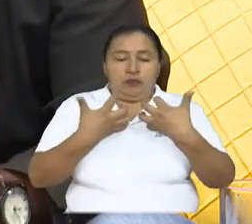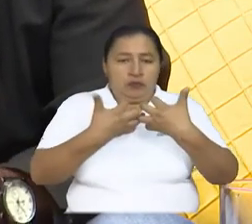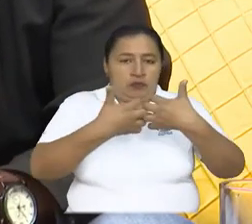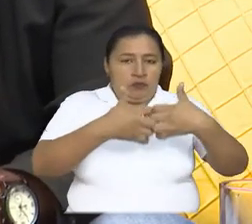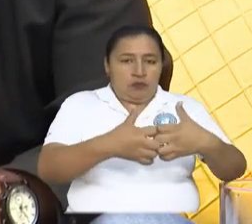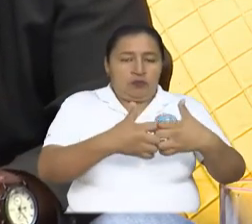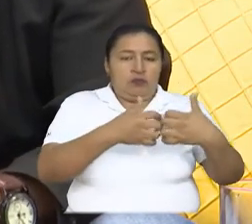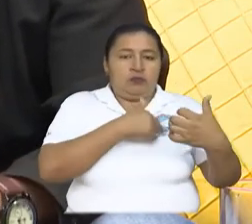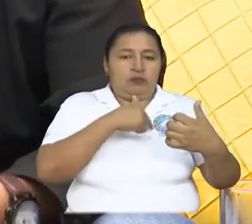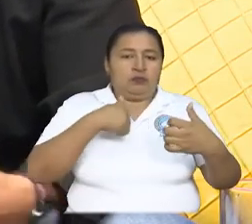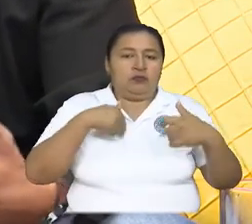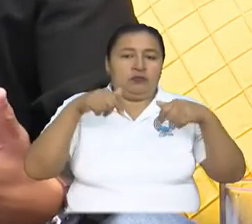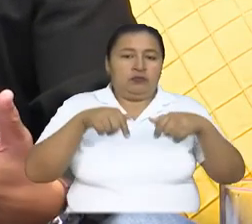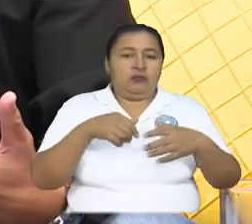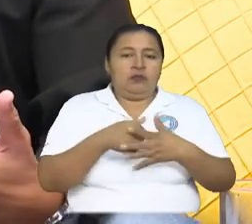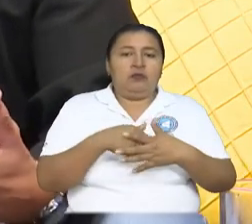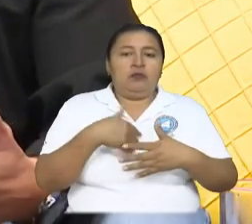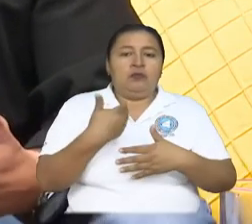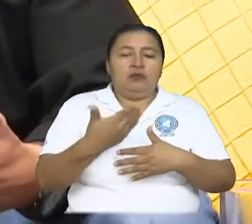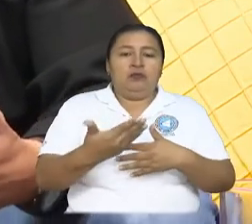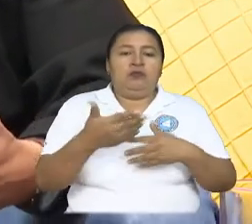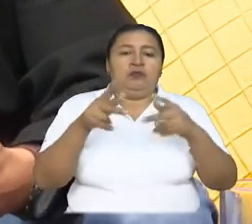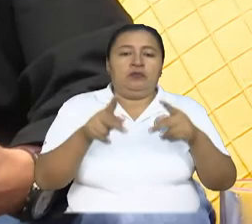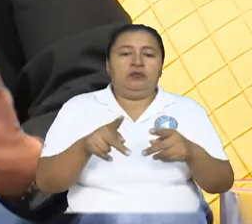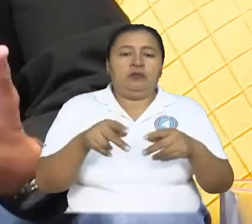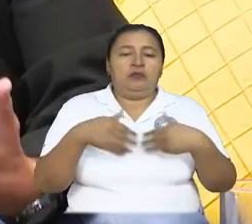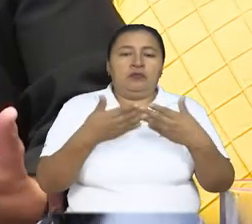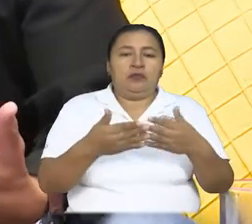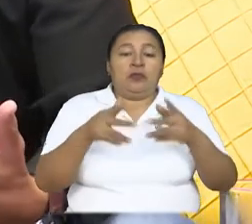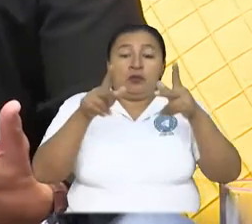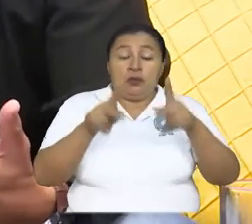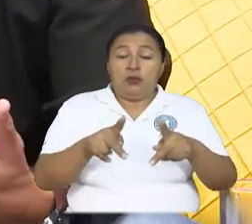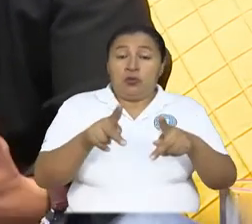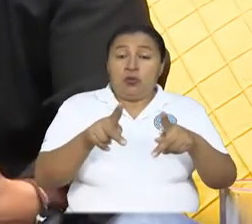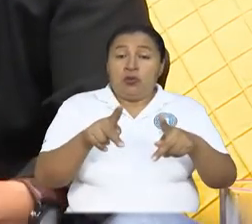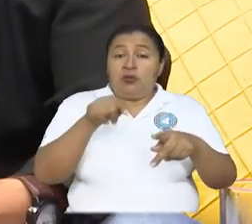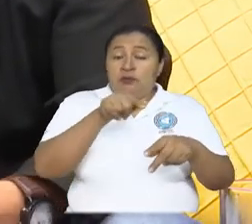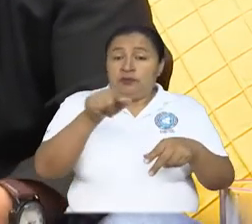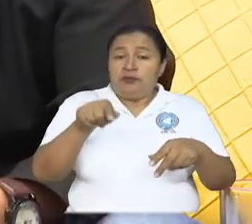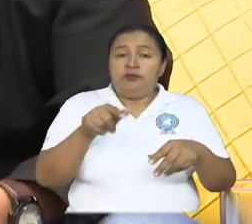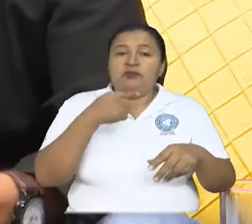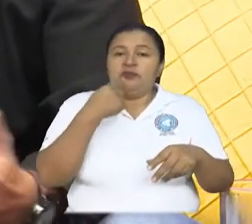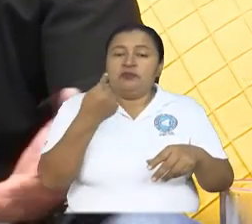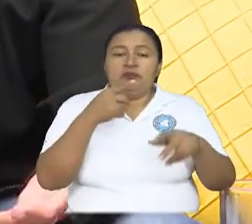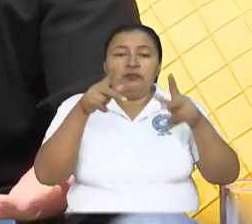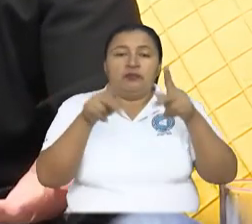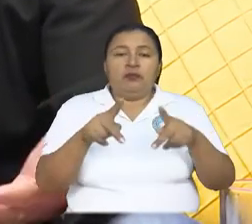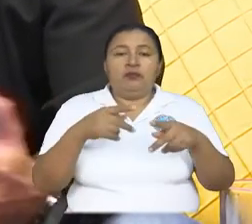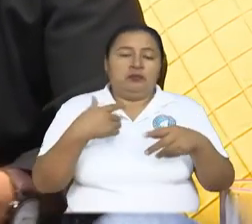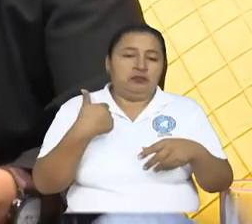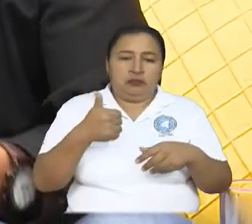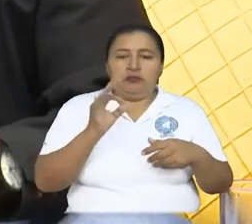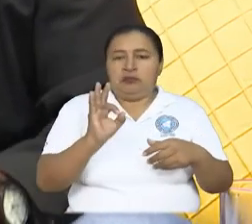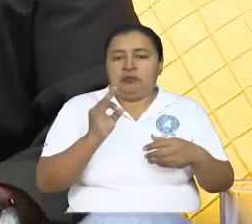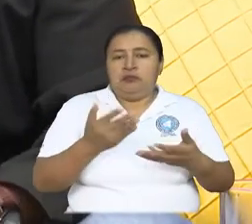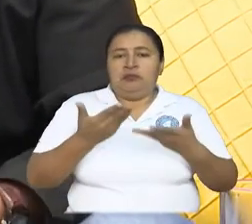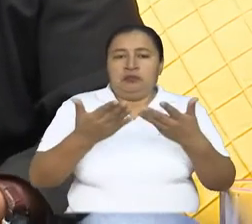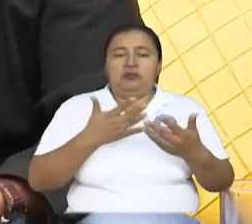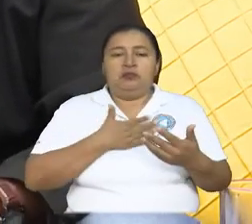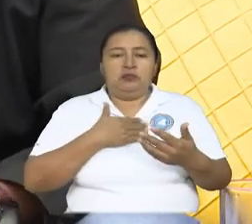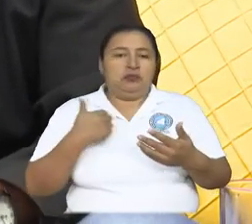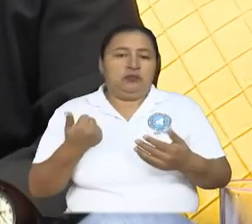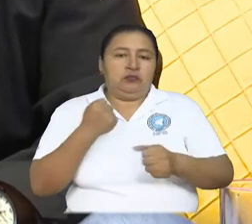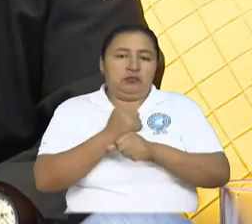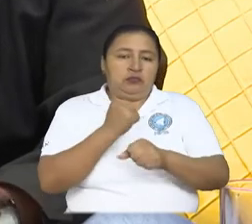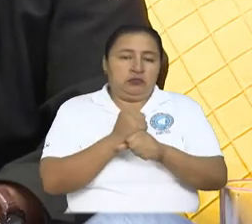y que los en este caso los protagonistas sean los que salgan con ganancia